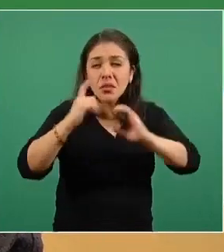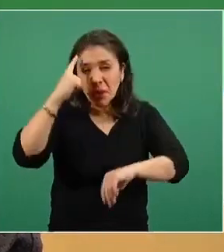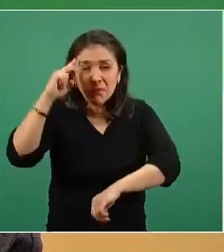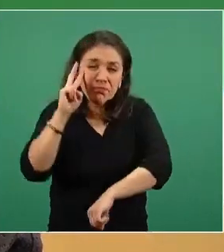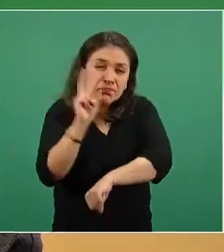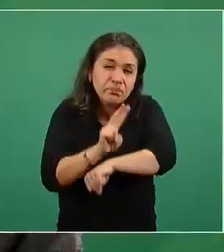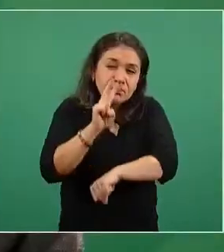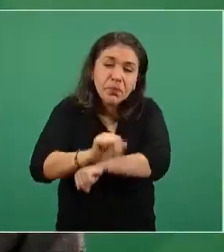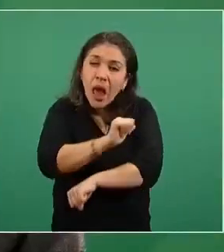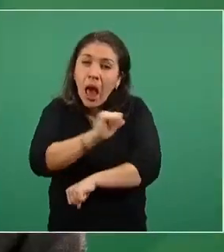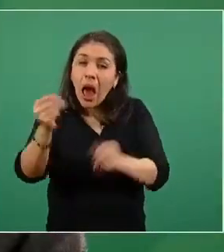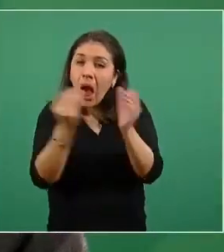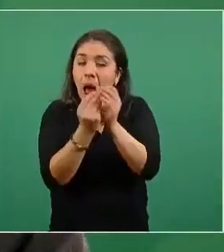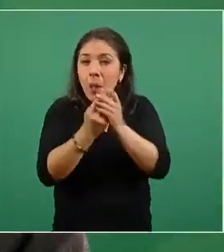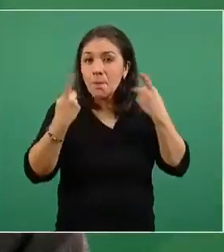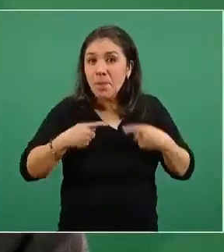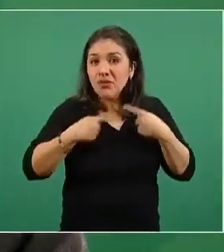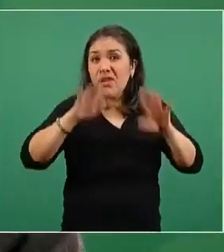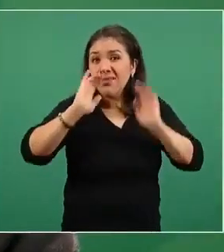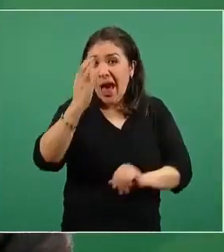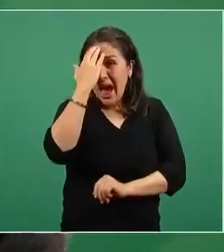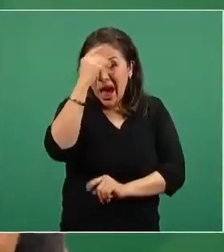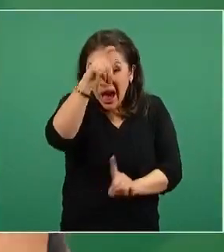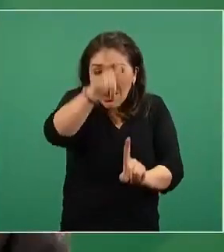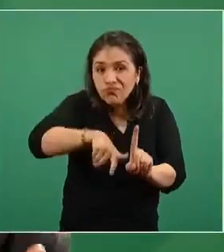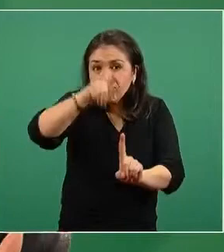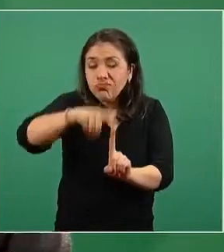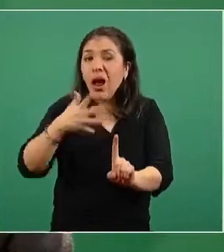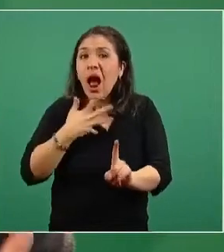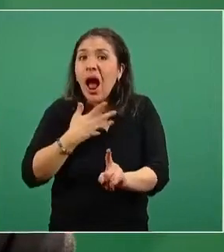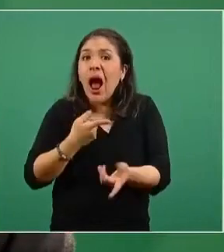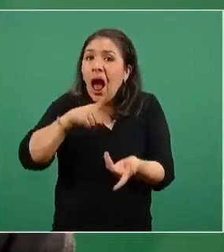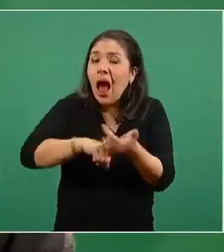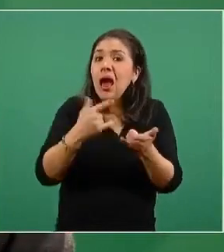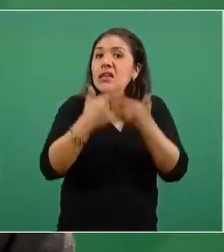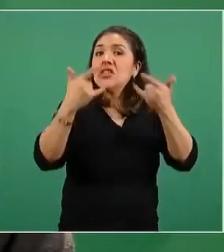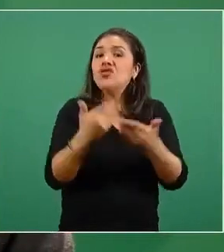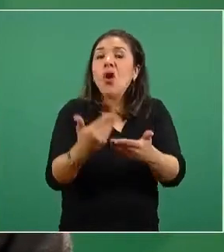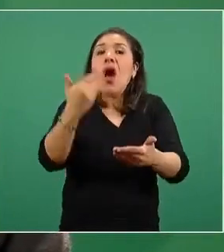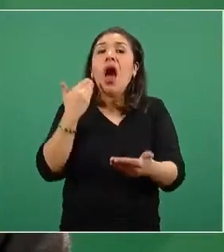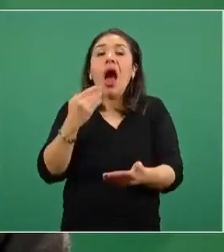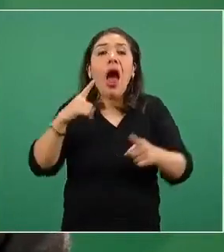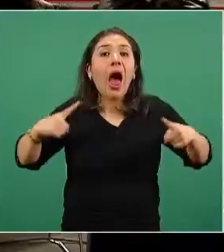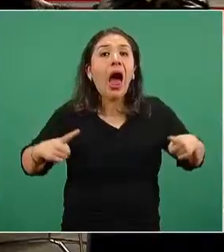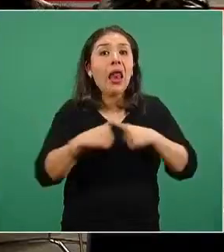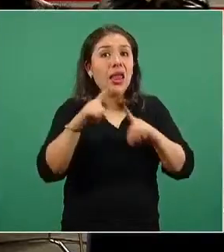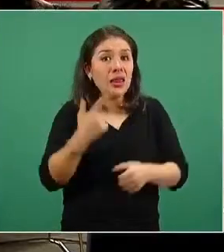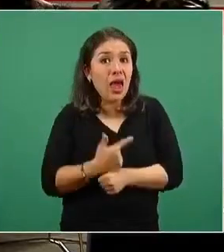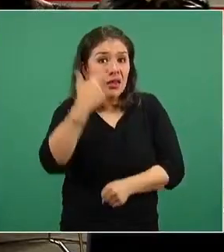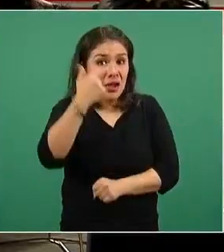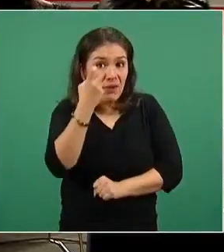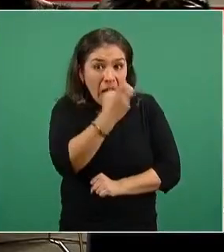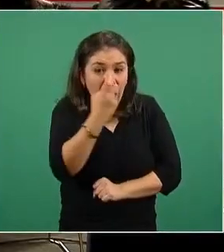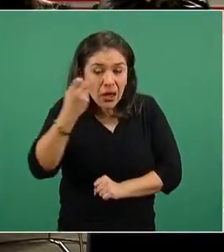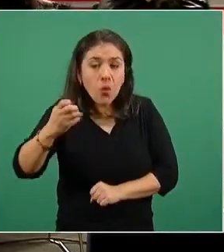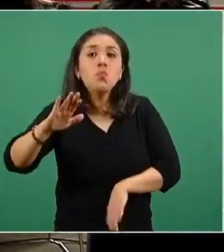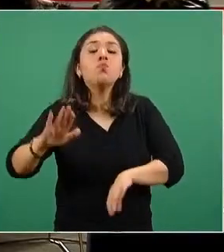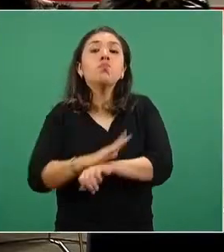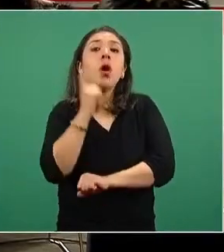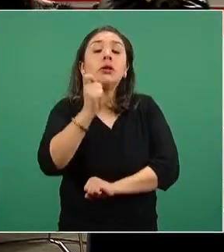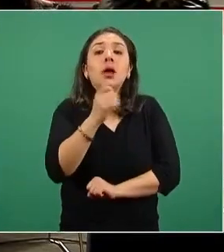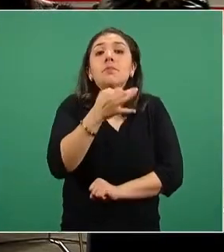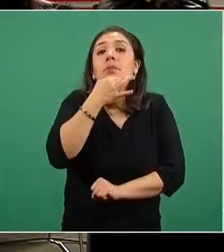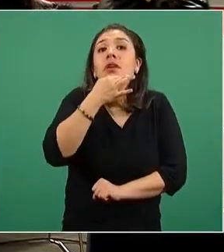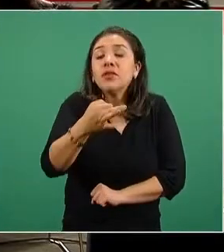vigilar a las personas que se conoce tienen historia de alergias graves, porque es una